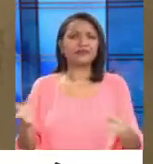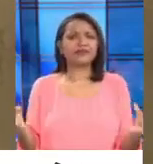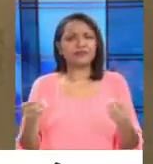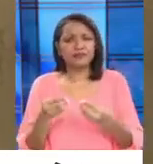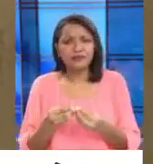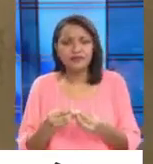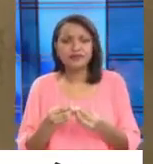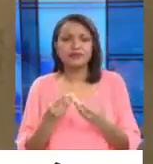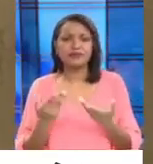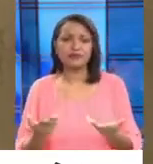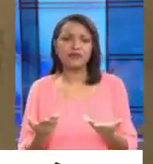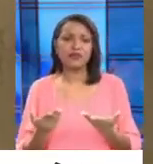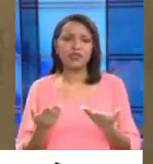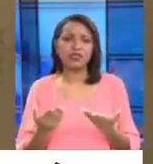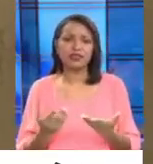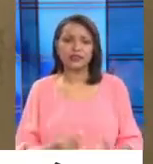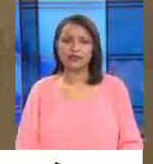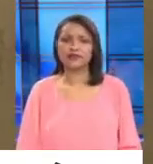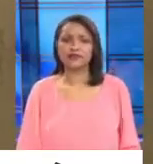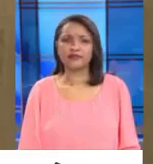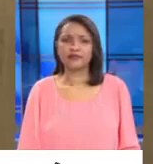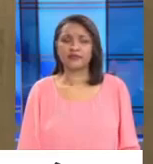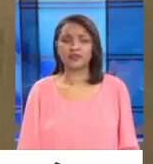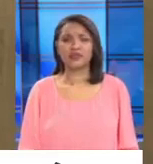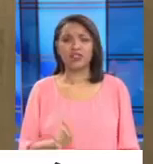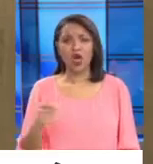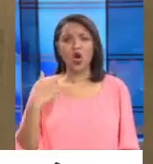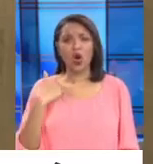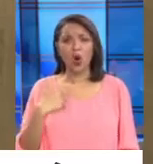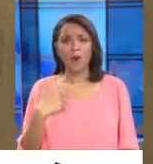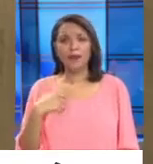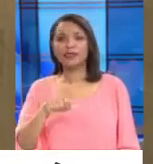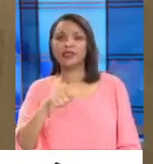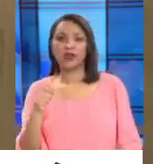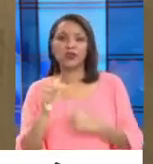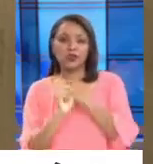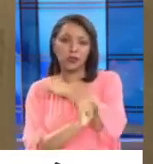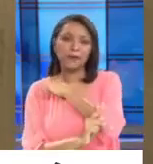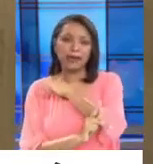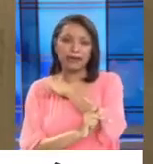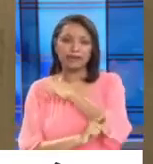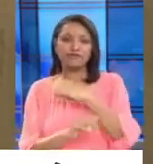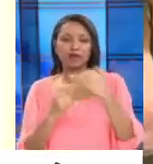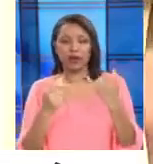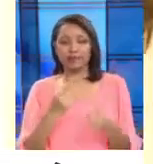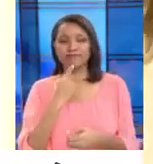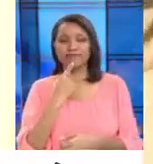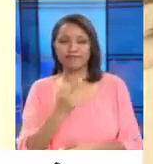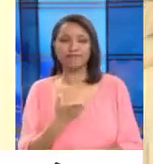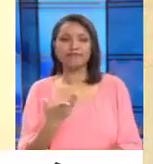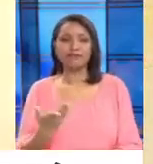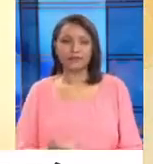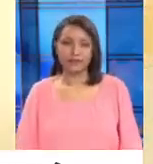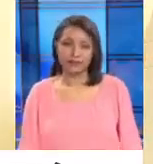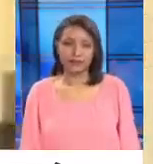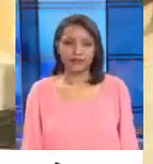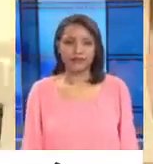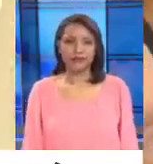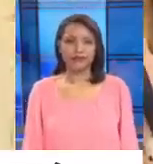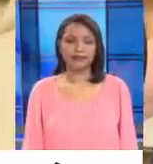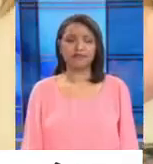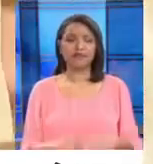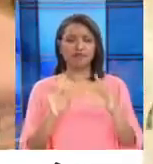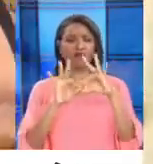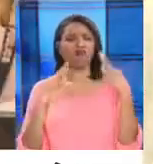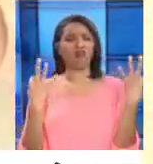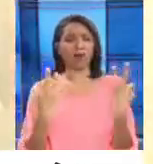viene efectuando de investigación contra un ciudadano de origen extranjero. Vamos a escuchar las declaraciones que dieran los familiares,